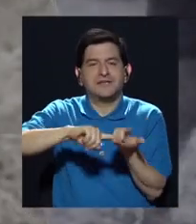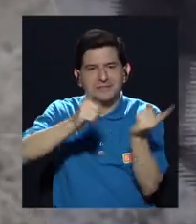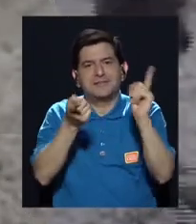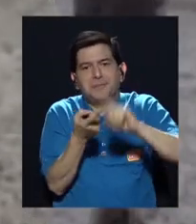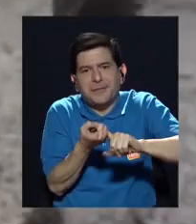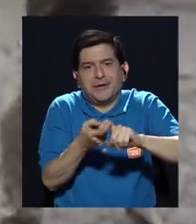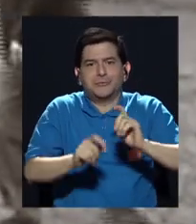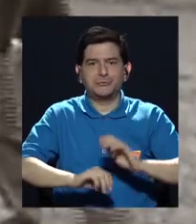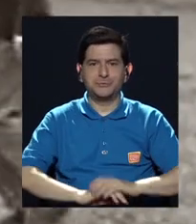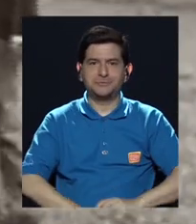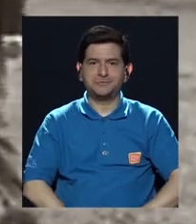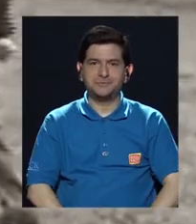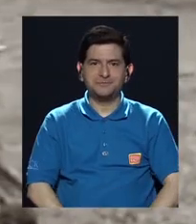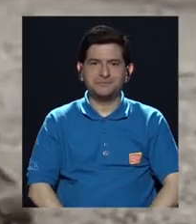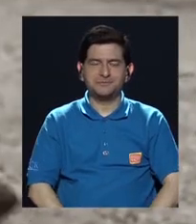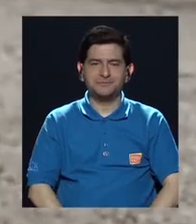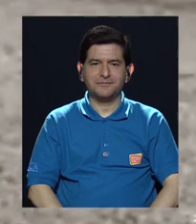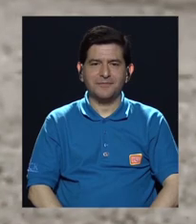vez,